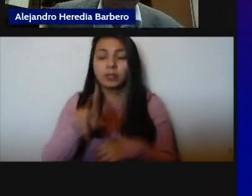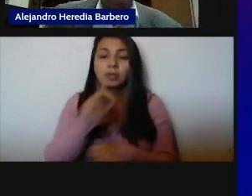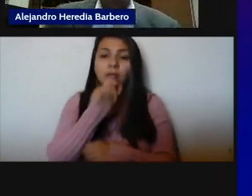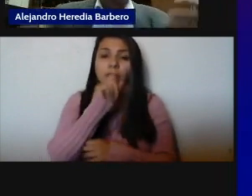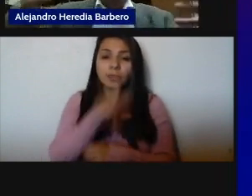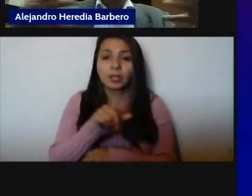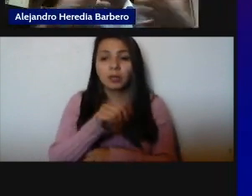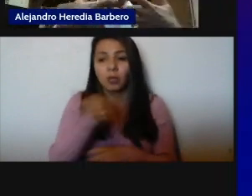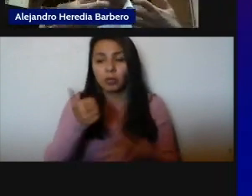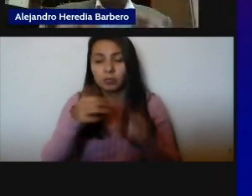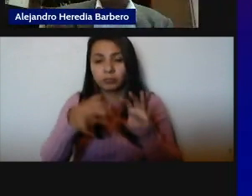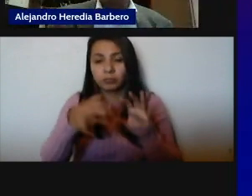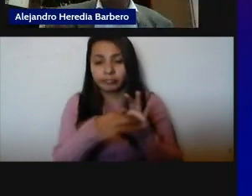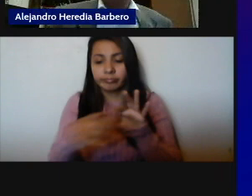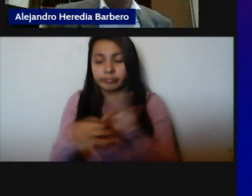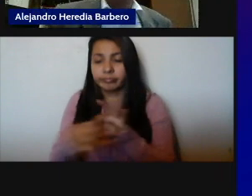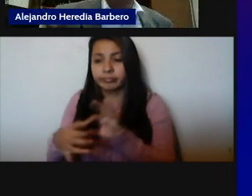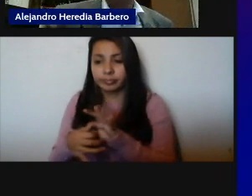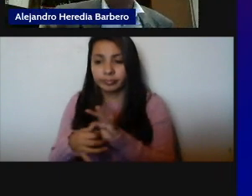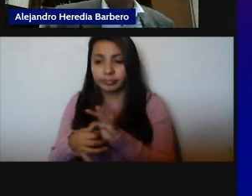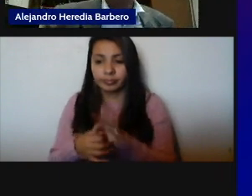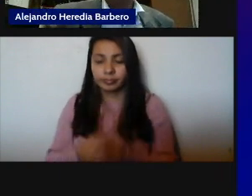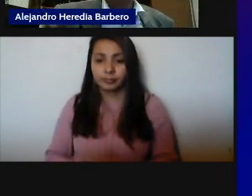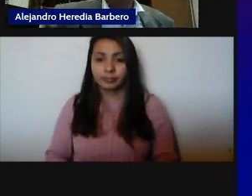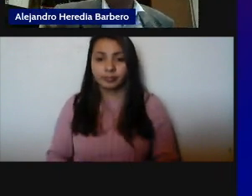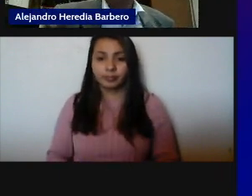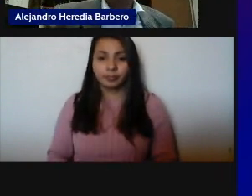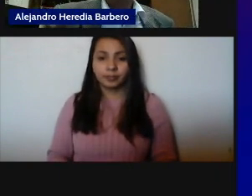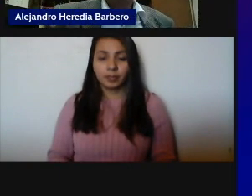fuerzas débiles que unen a nuestros compuestos.